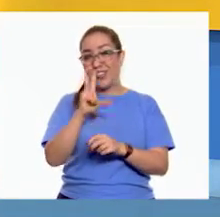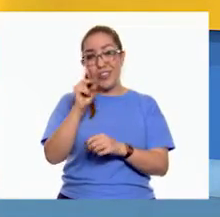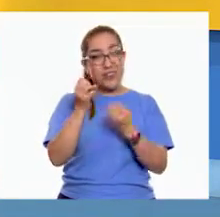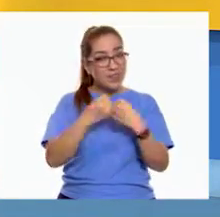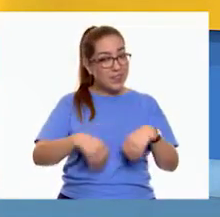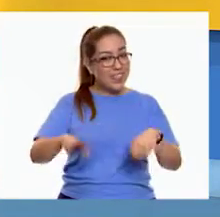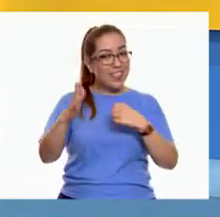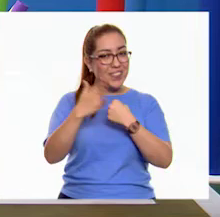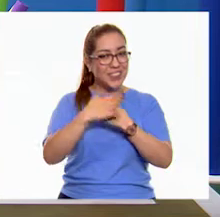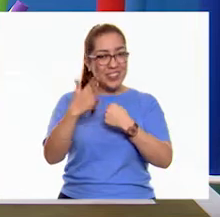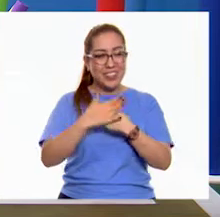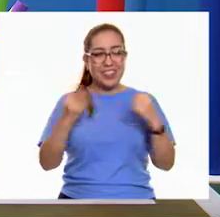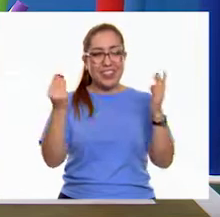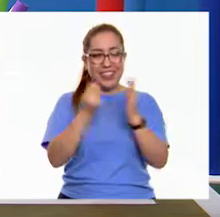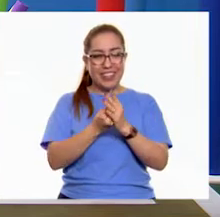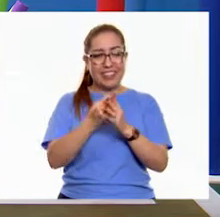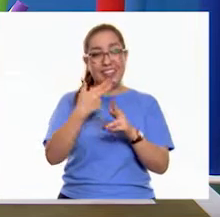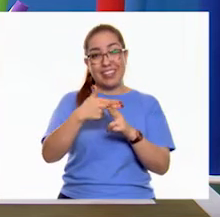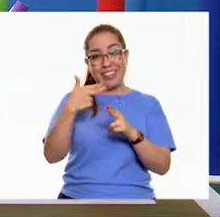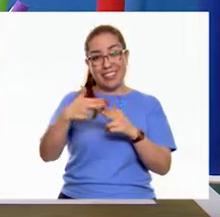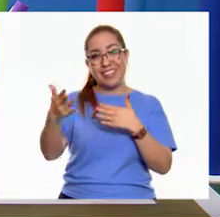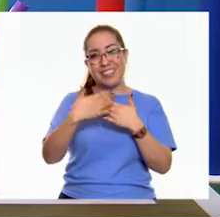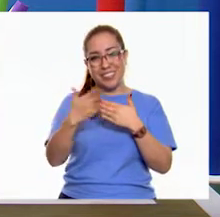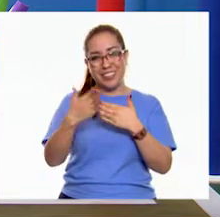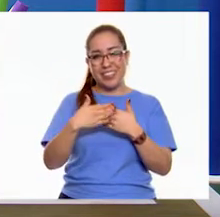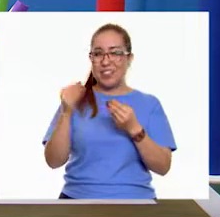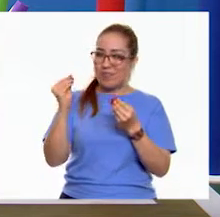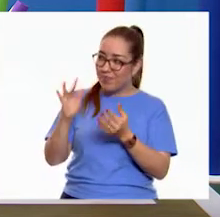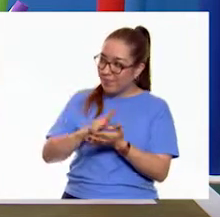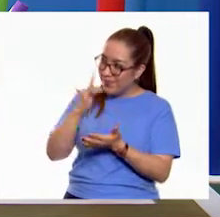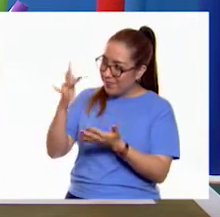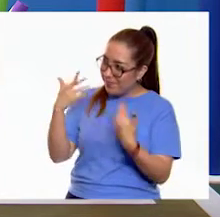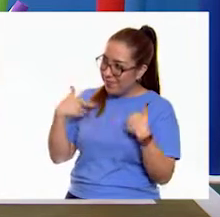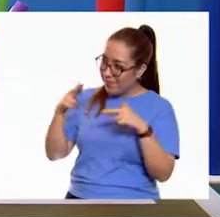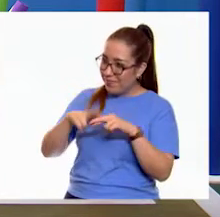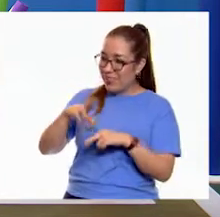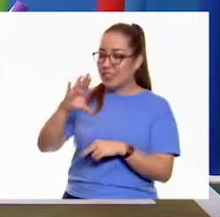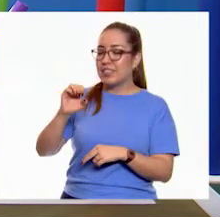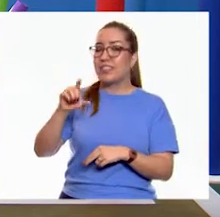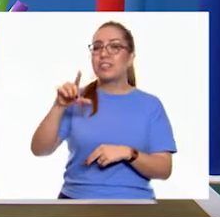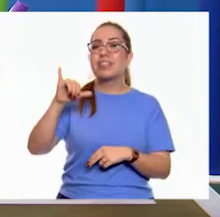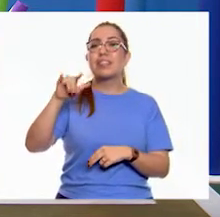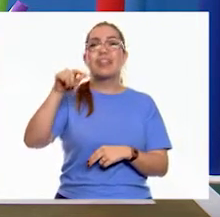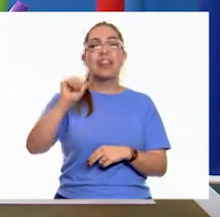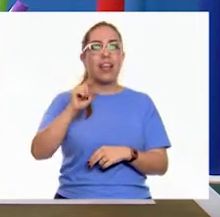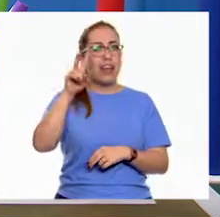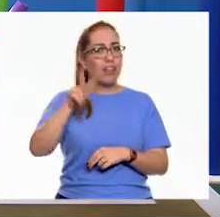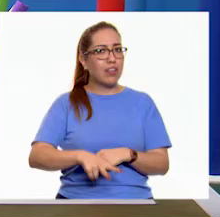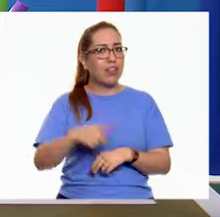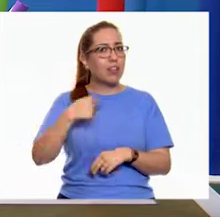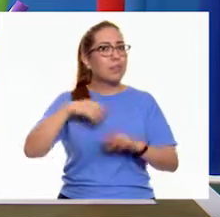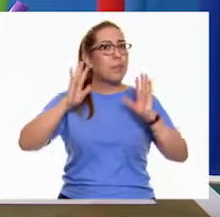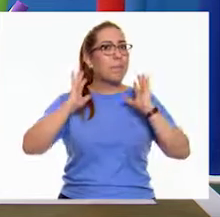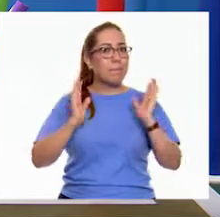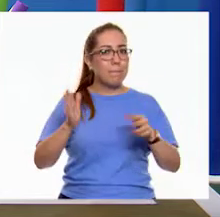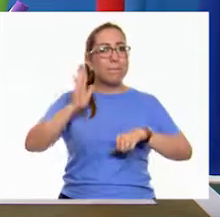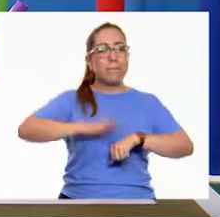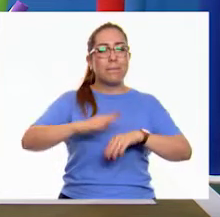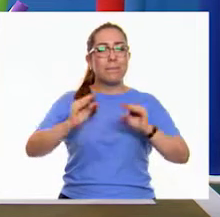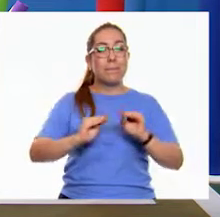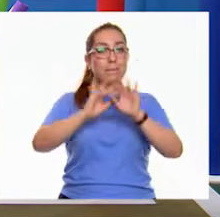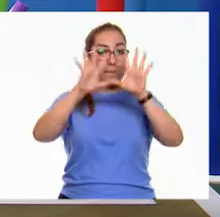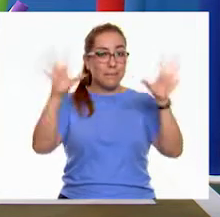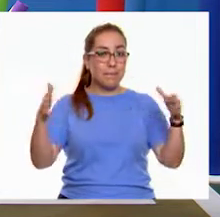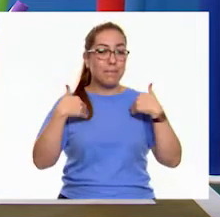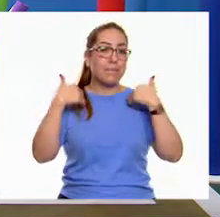¡Hasta entonces! Muchísimas gracias por este maravilloso repaso, maestra Cecilia Vargas. La verdad es que me quedaron muchas cosas claras y eso